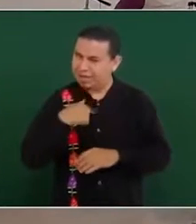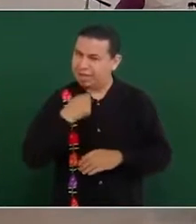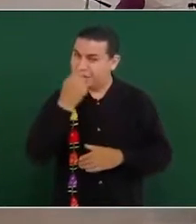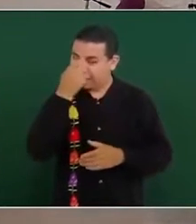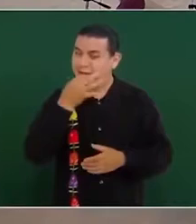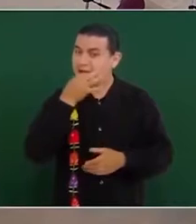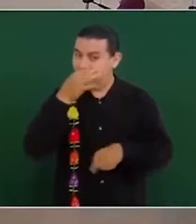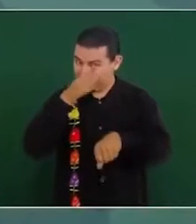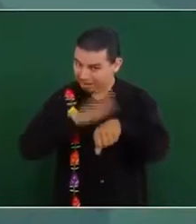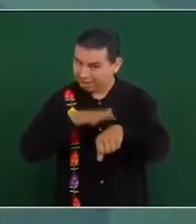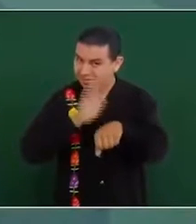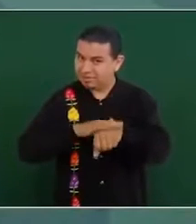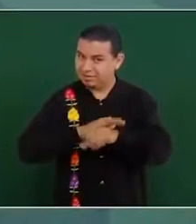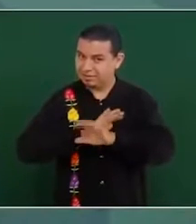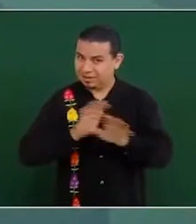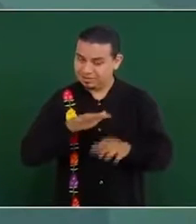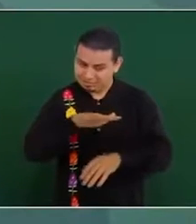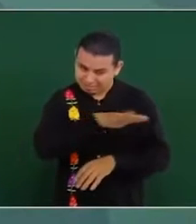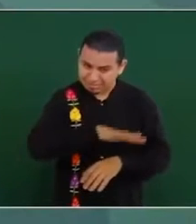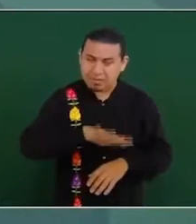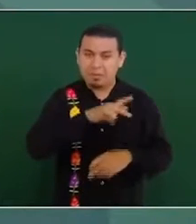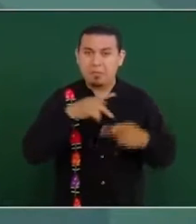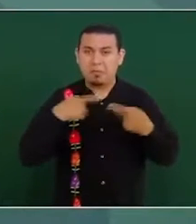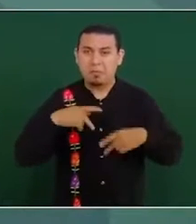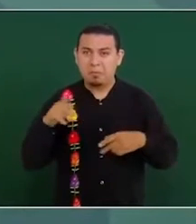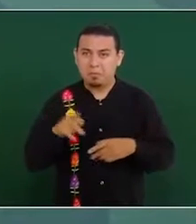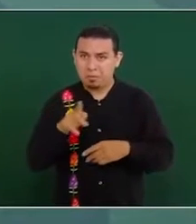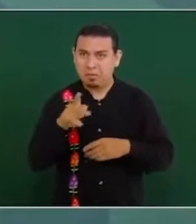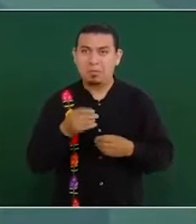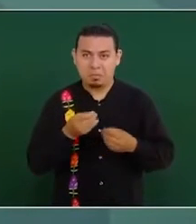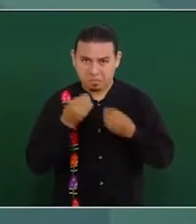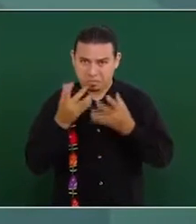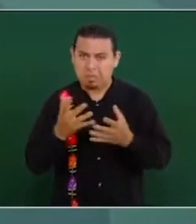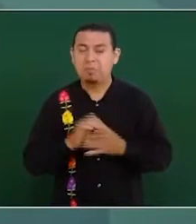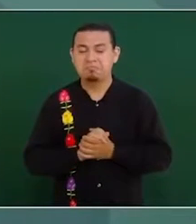pero sí voy a decirles que